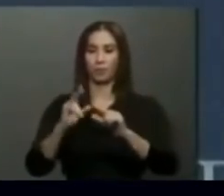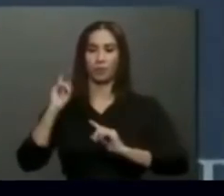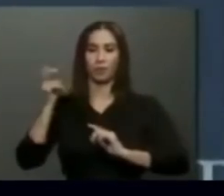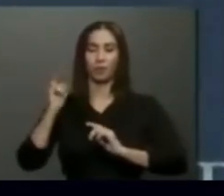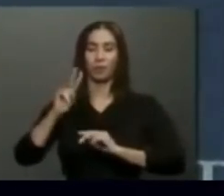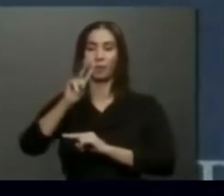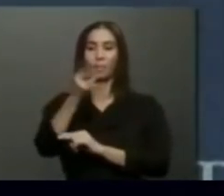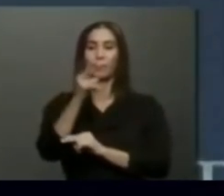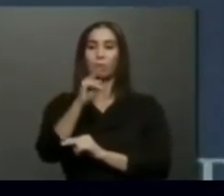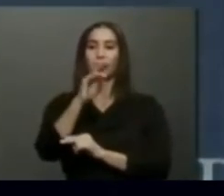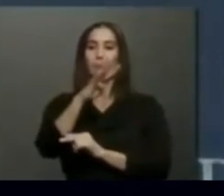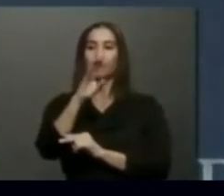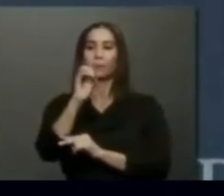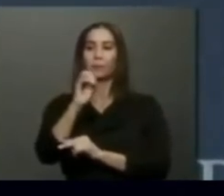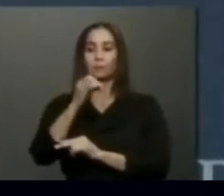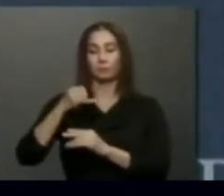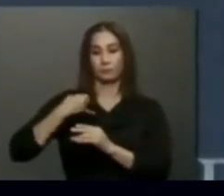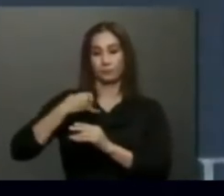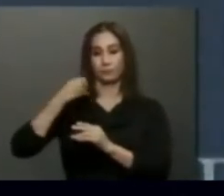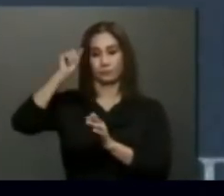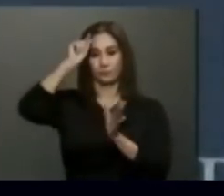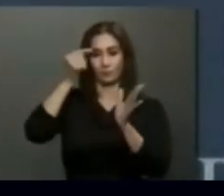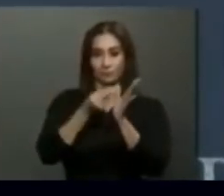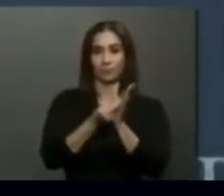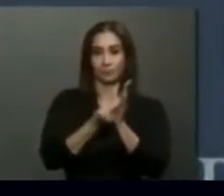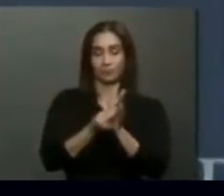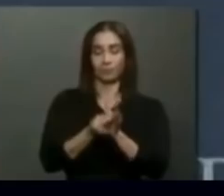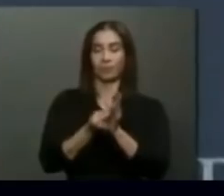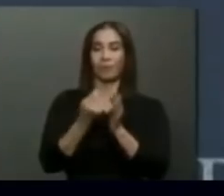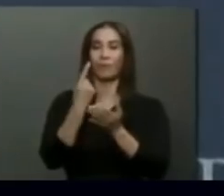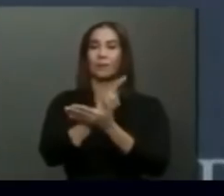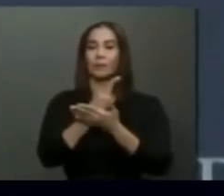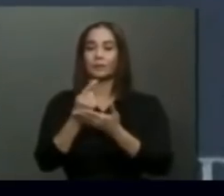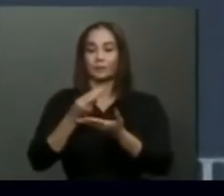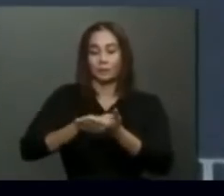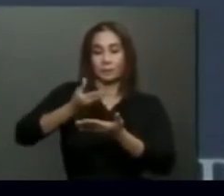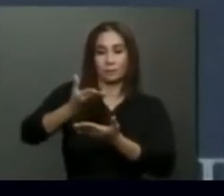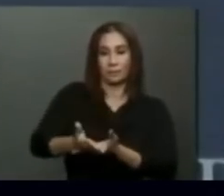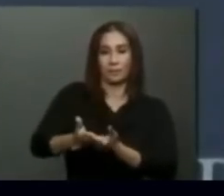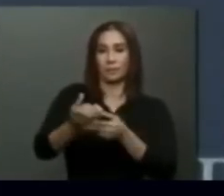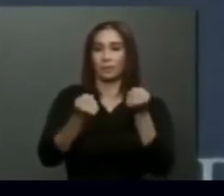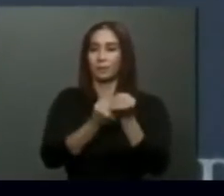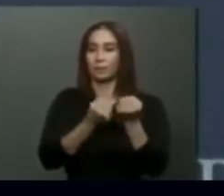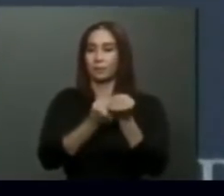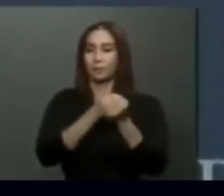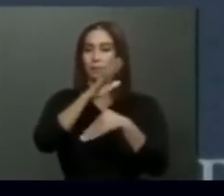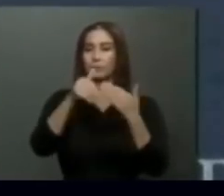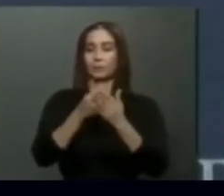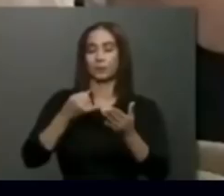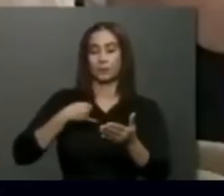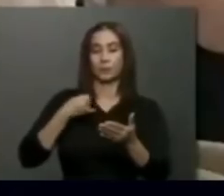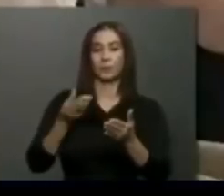primeros 400 jóvenes que se van a graduar. Esta semana entregamos los incentivos a todos esos jóvenes, donde le entregamos a